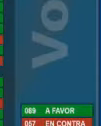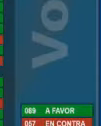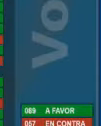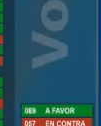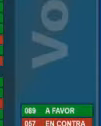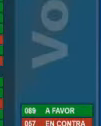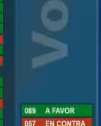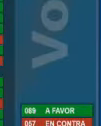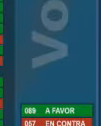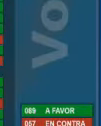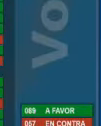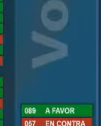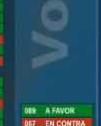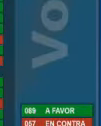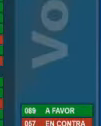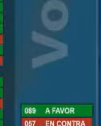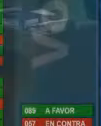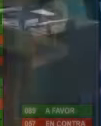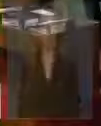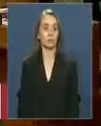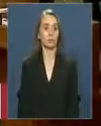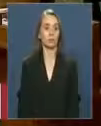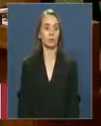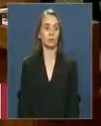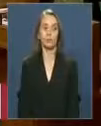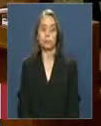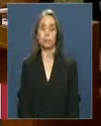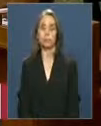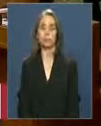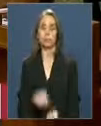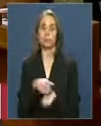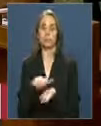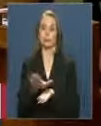59 en contra, una abstención. Rechazado.